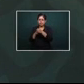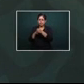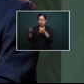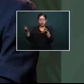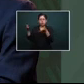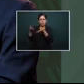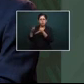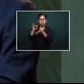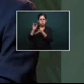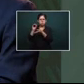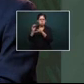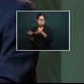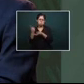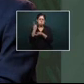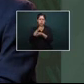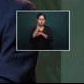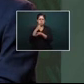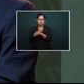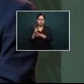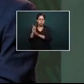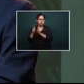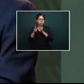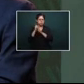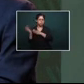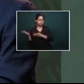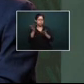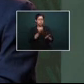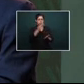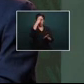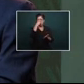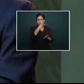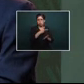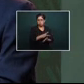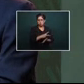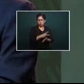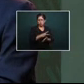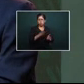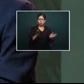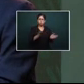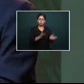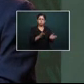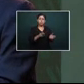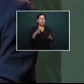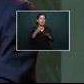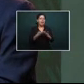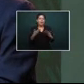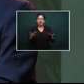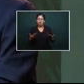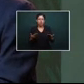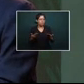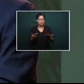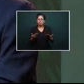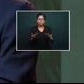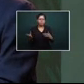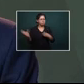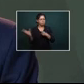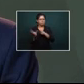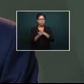para introducir armas a México. Eso no se ha permitido.